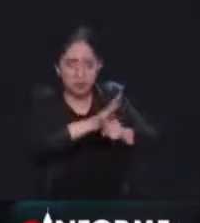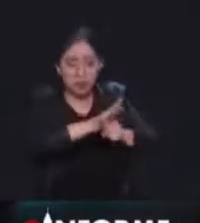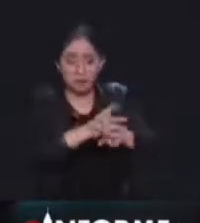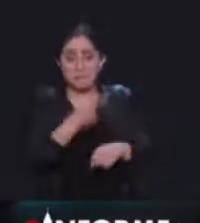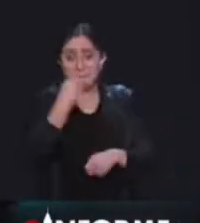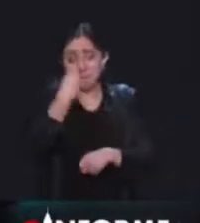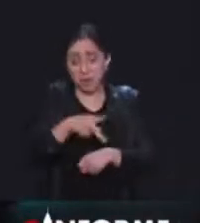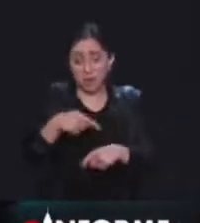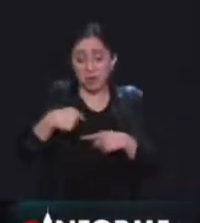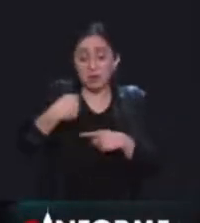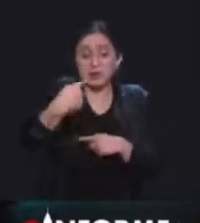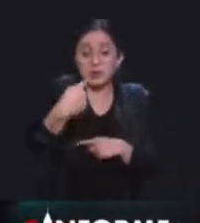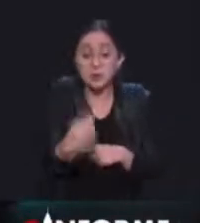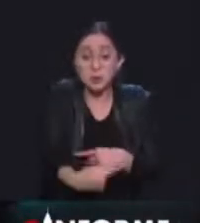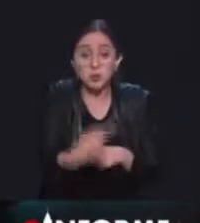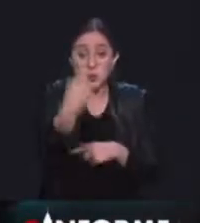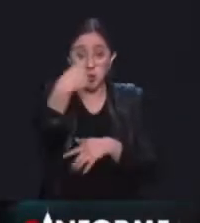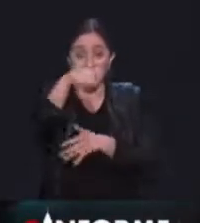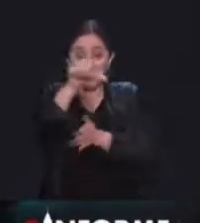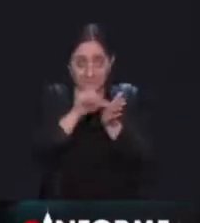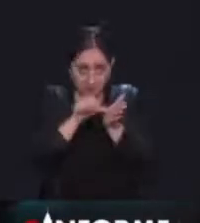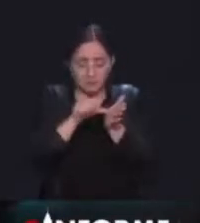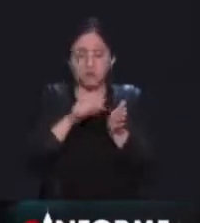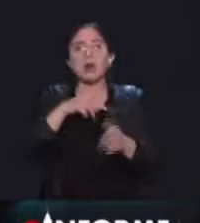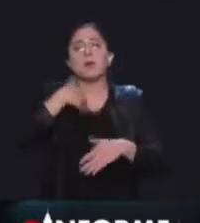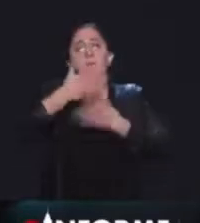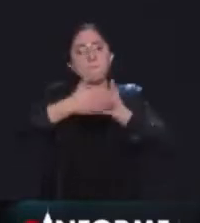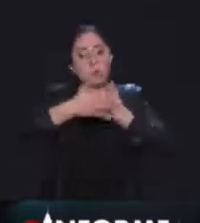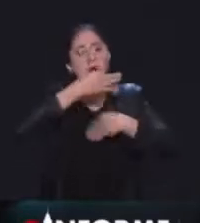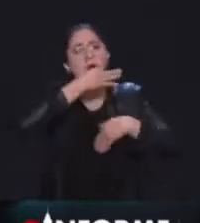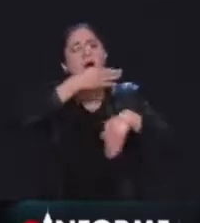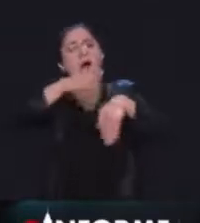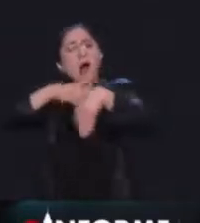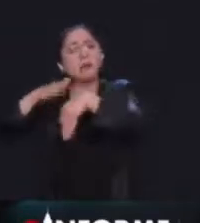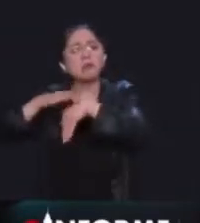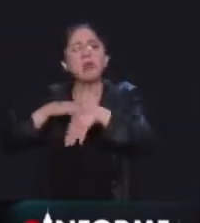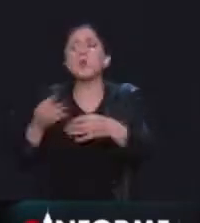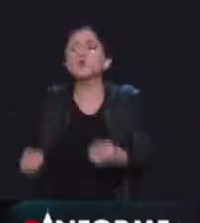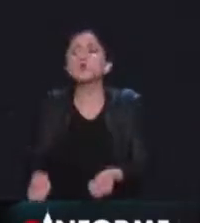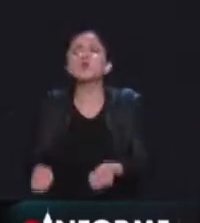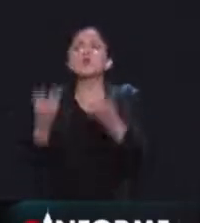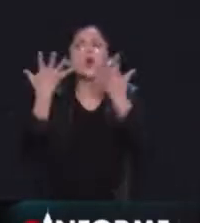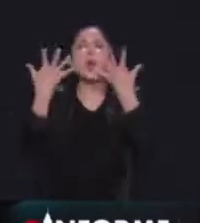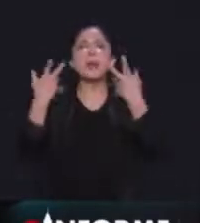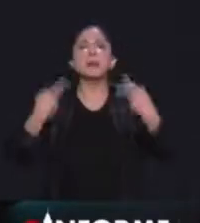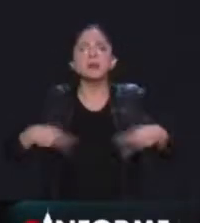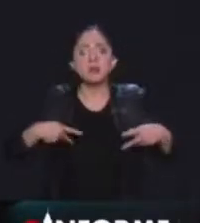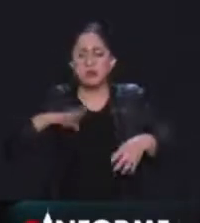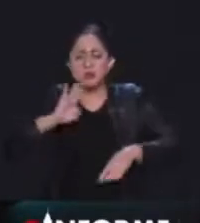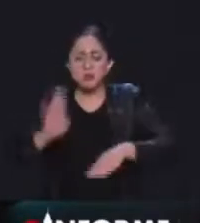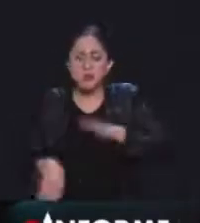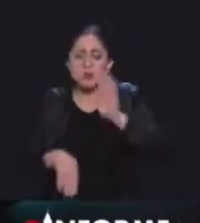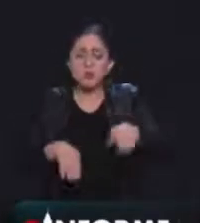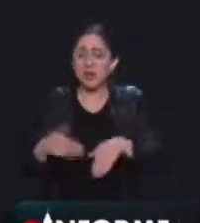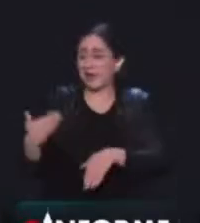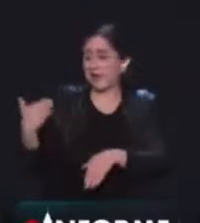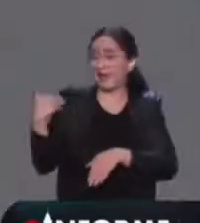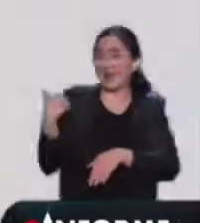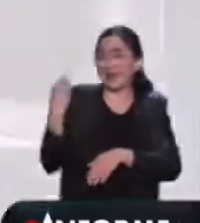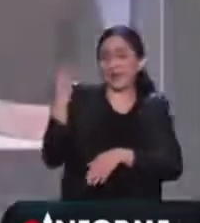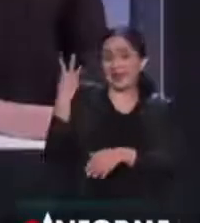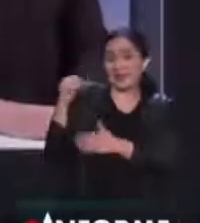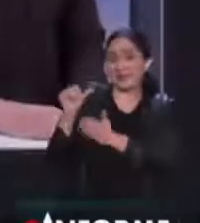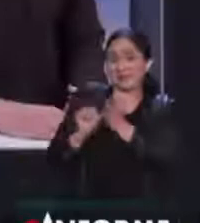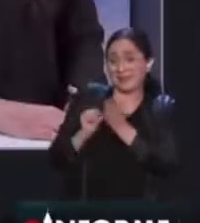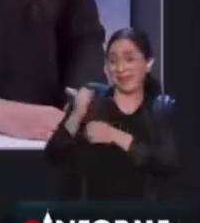mes estaremos dando cómo se comportó verdaderamente el fenómeno en el primer trimestre de 2021. Adelante.